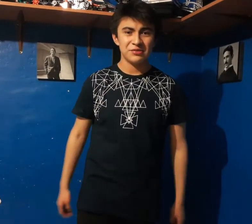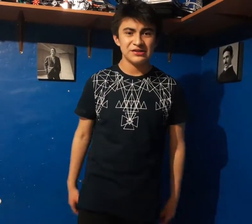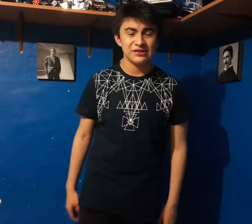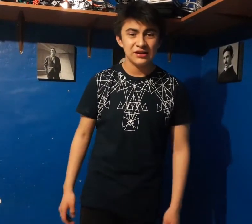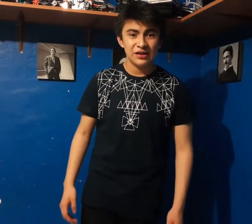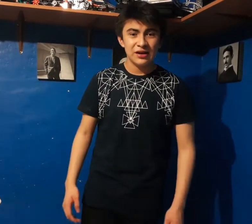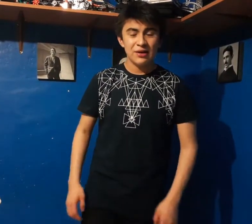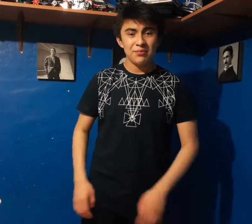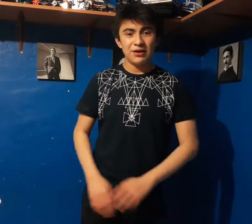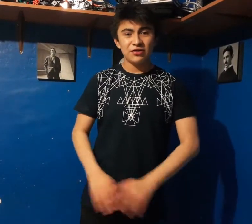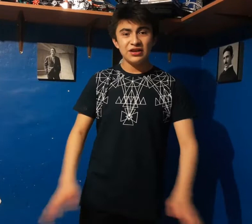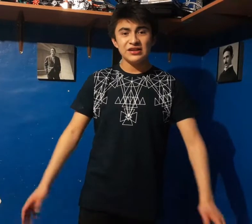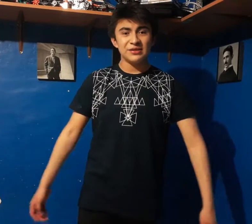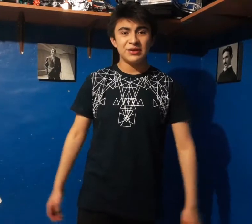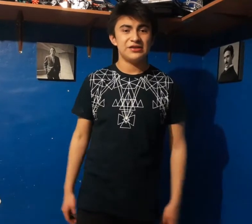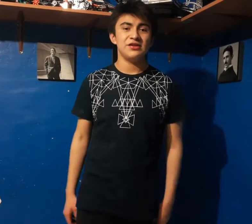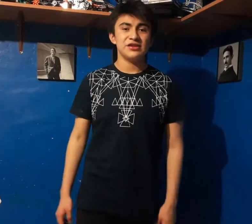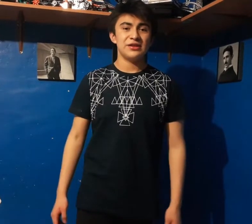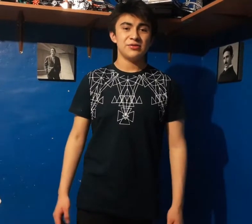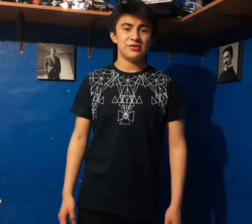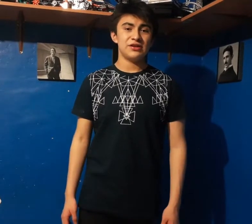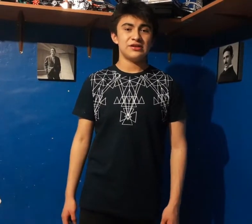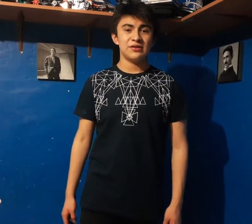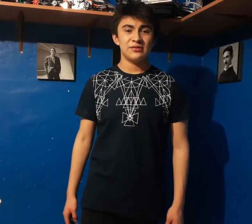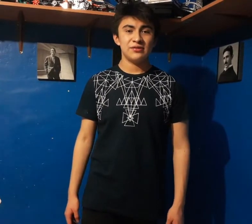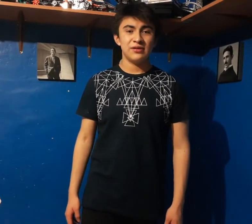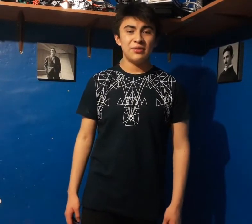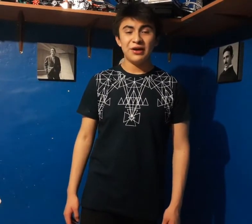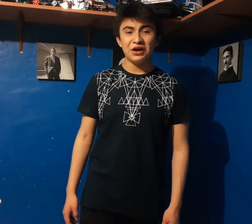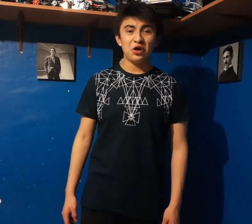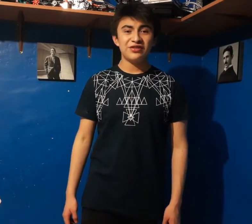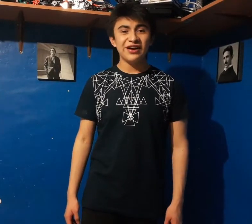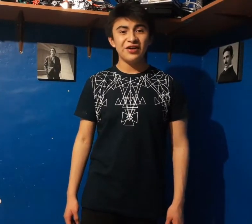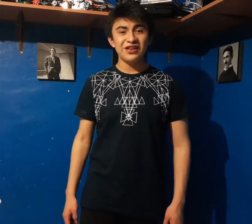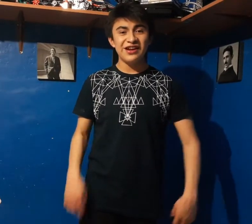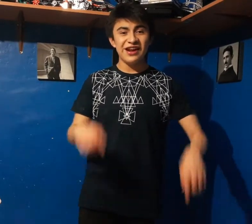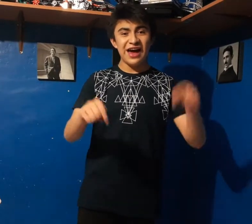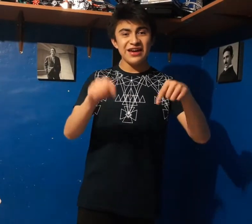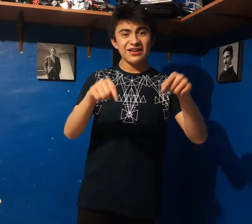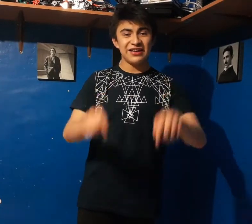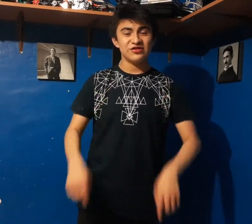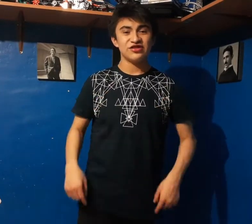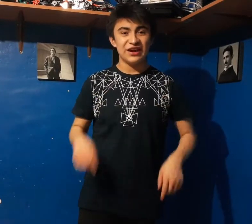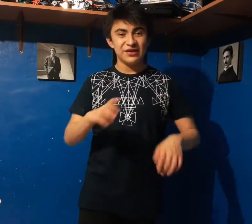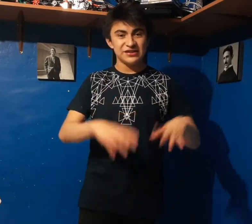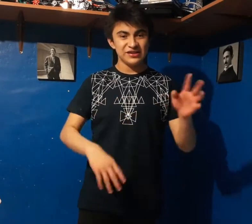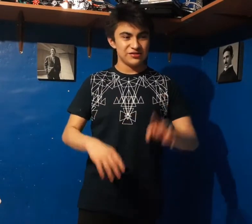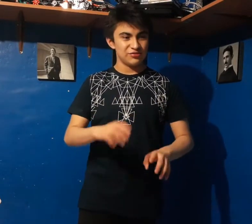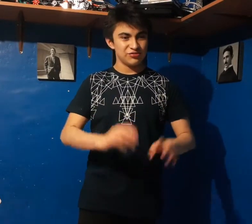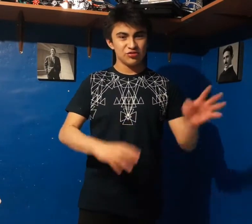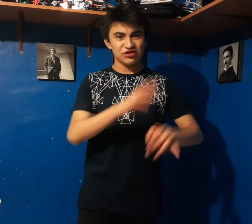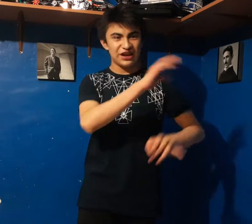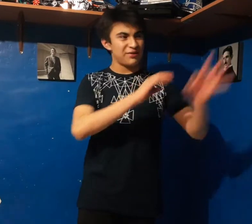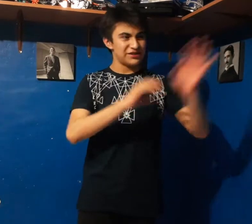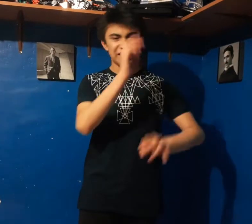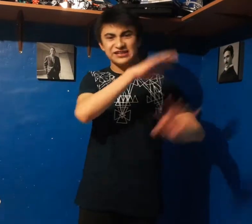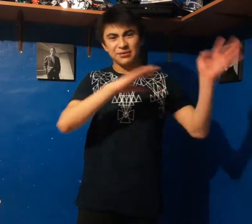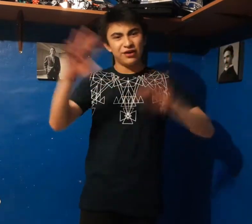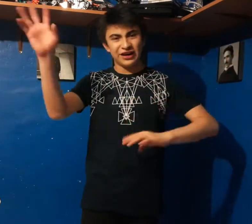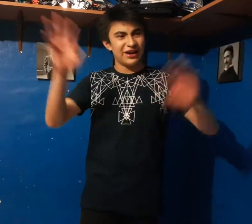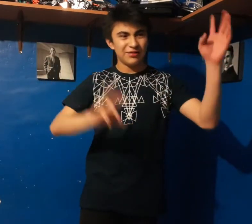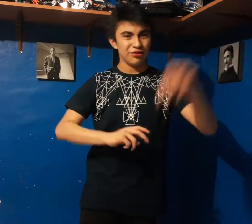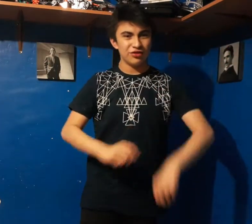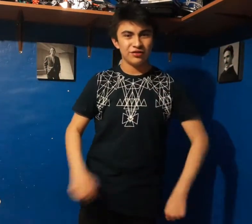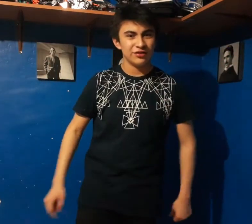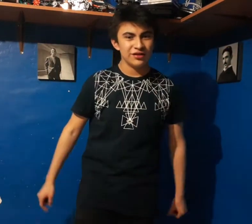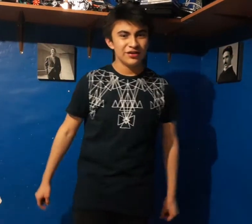los idiomas. Pelotín desapareció, no sabemos dónde está. Para encontrarlo, denle like y suscríbanse. Suscríbanse, ha de estar